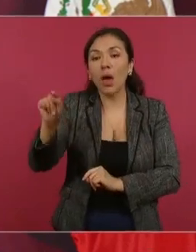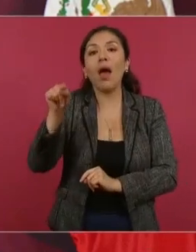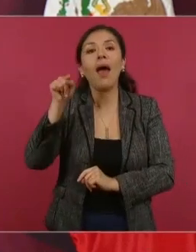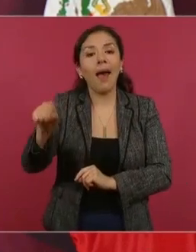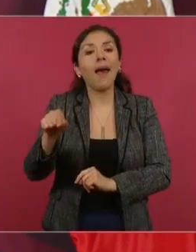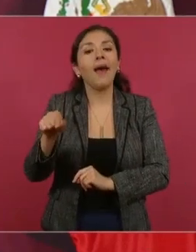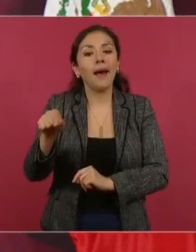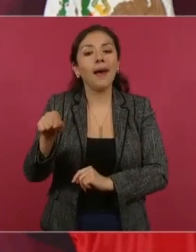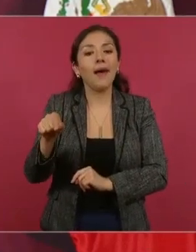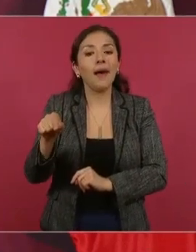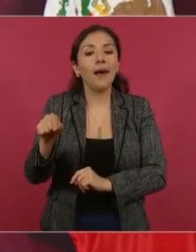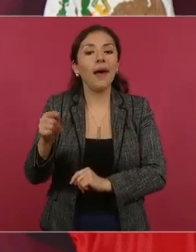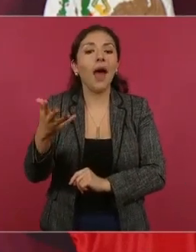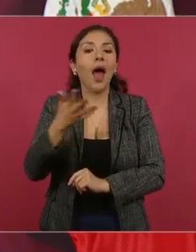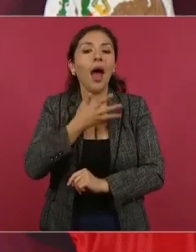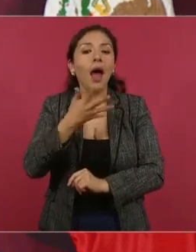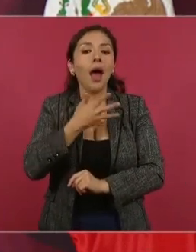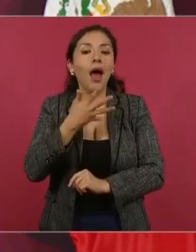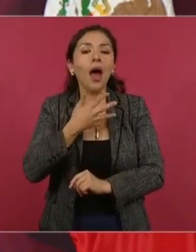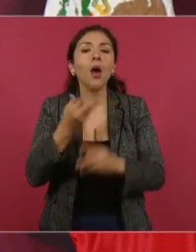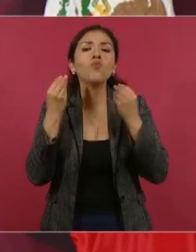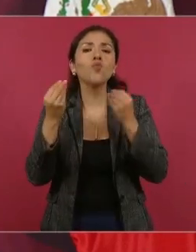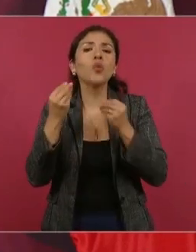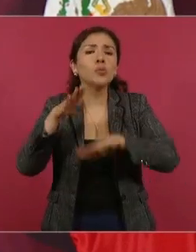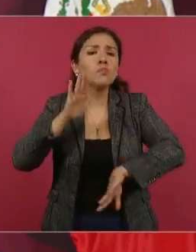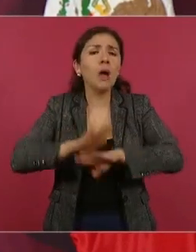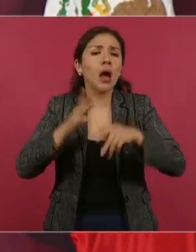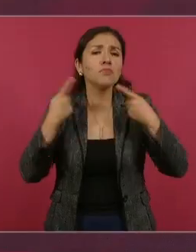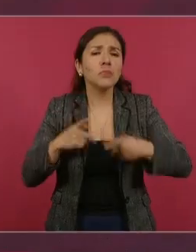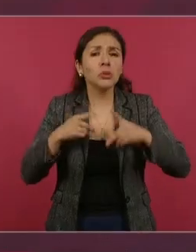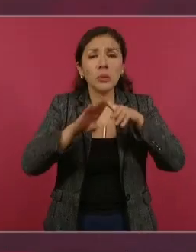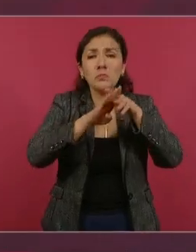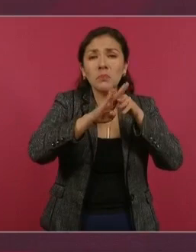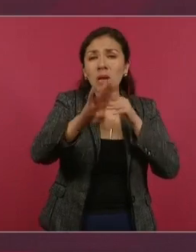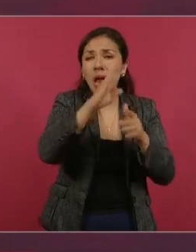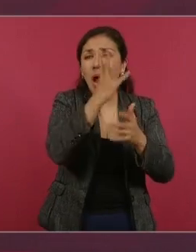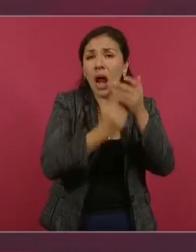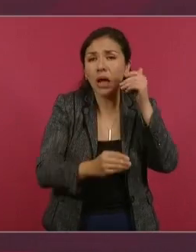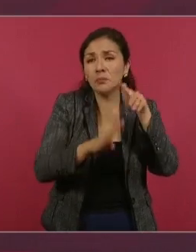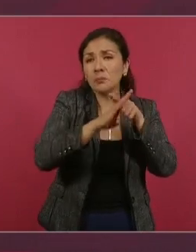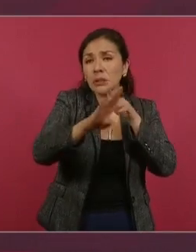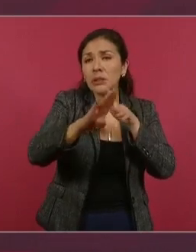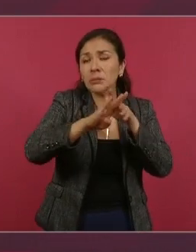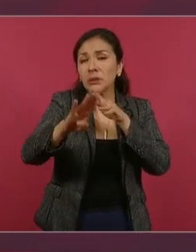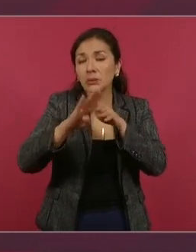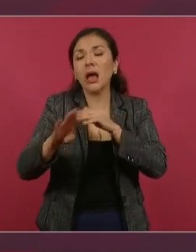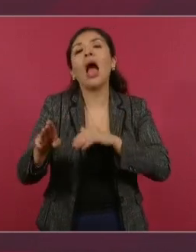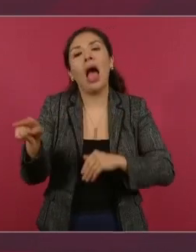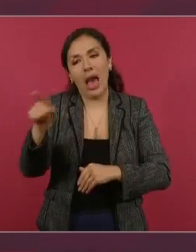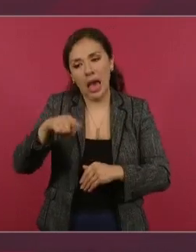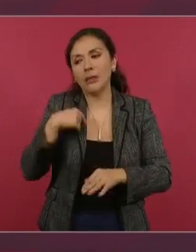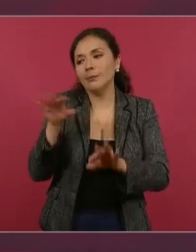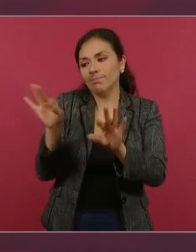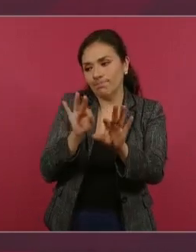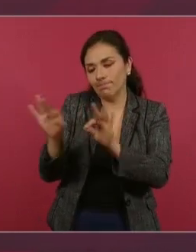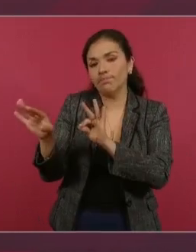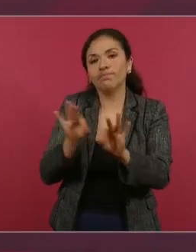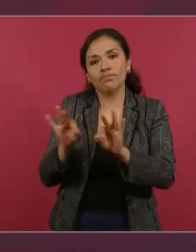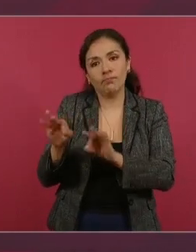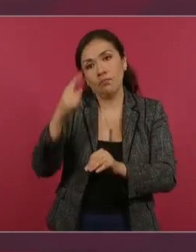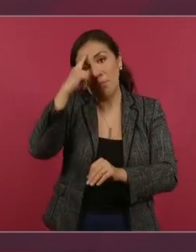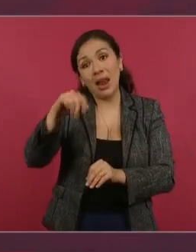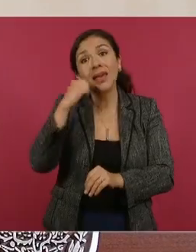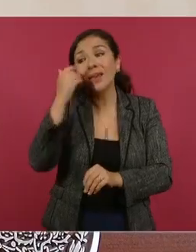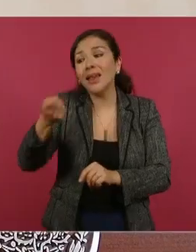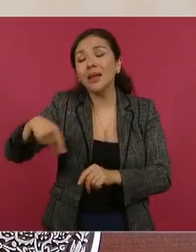donde hay más migración o paso de migrantes hacia